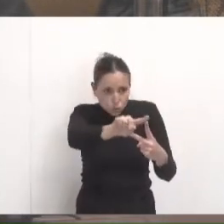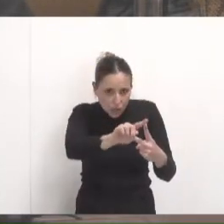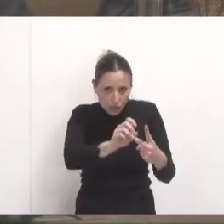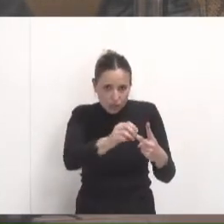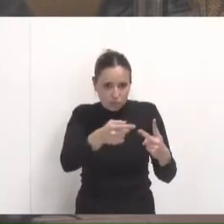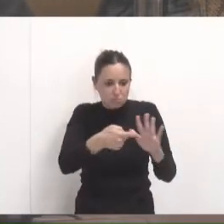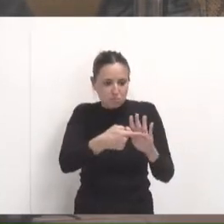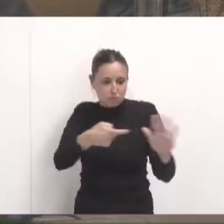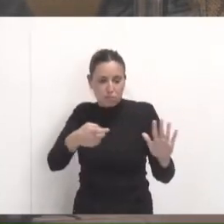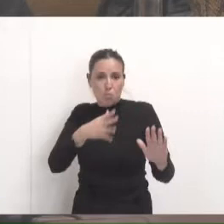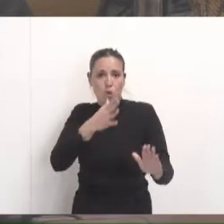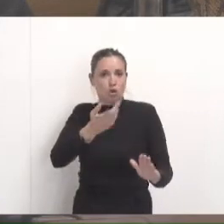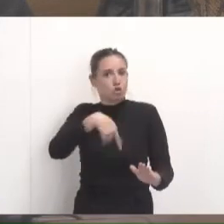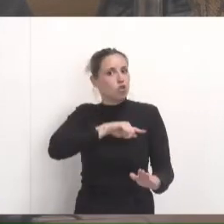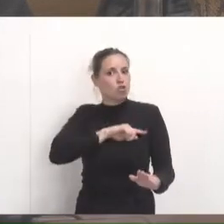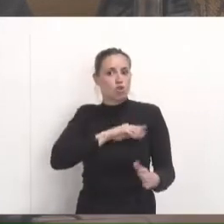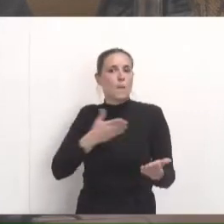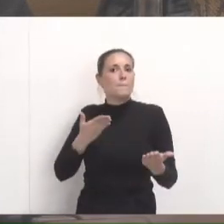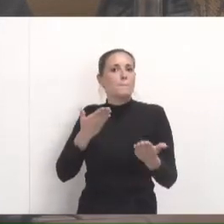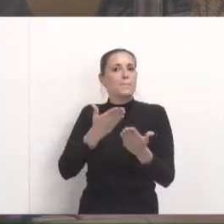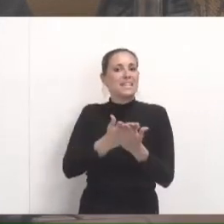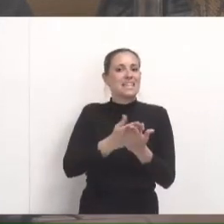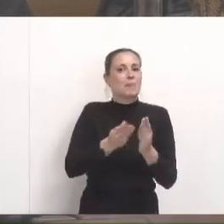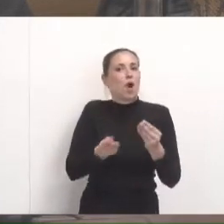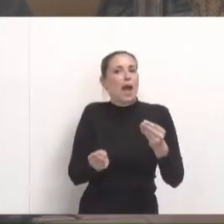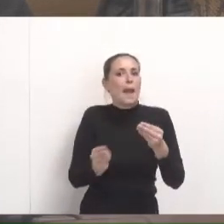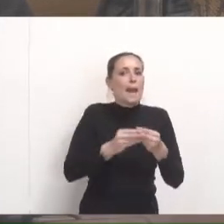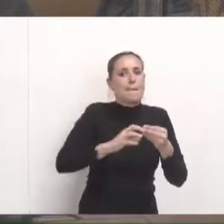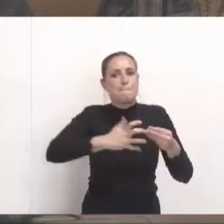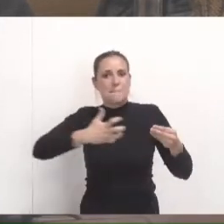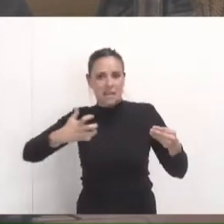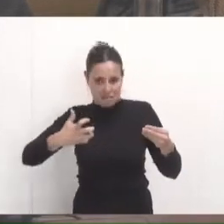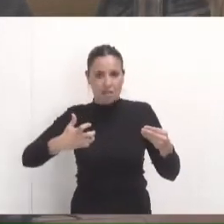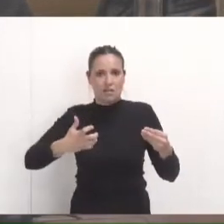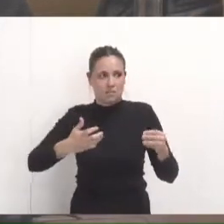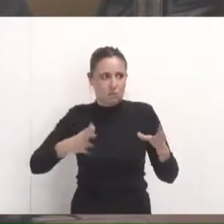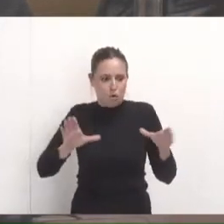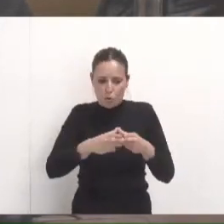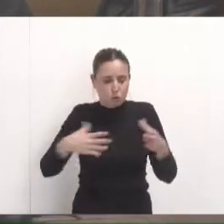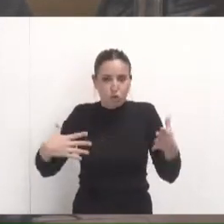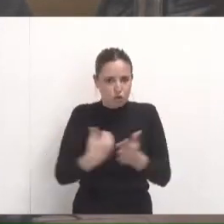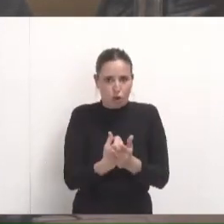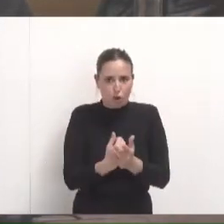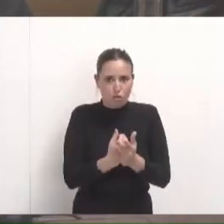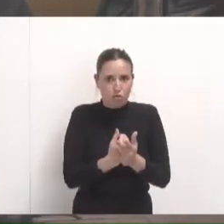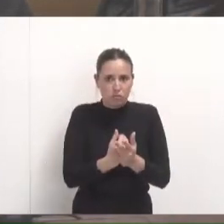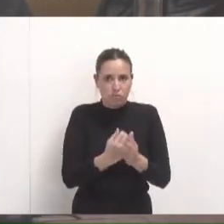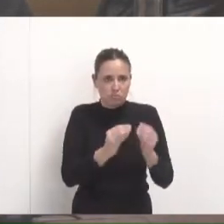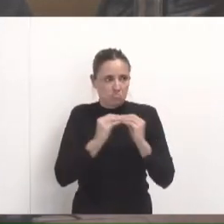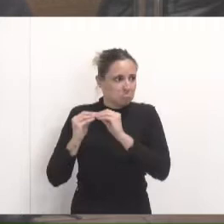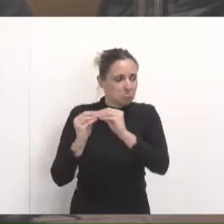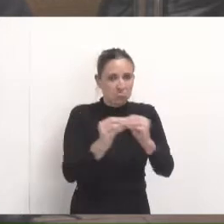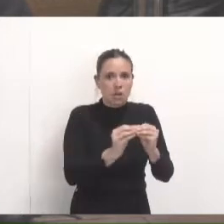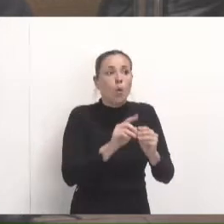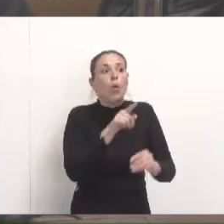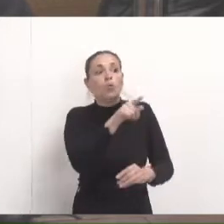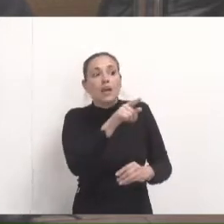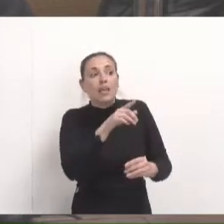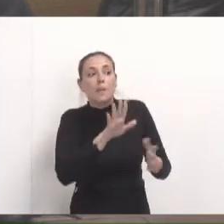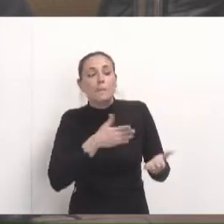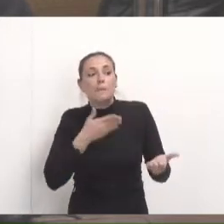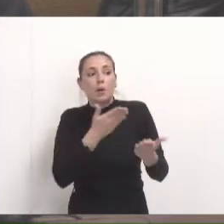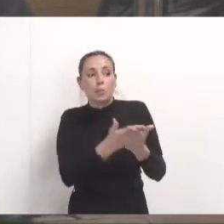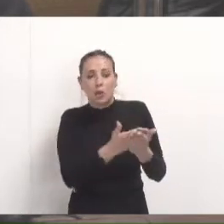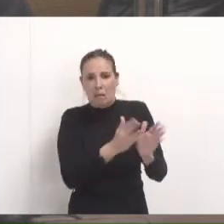nosotros presentamos una enmienda que fue aprobada por todos los grupos y, como ustedes eran los proponentes, la retiraron de la mesa. En esta